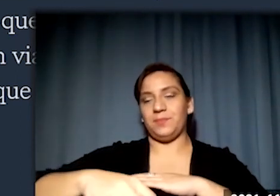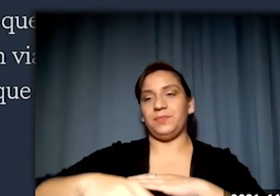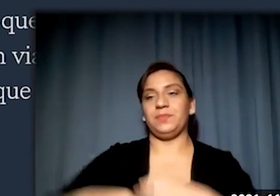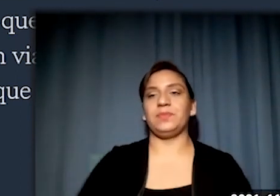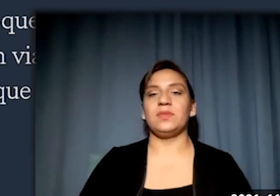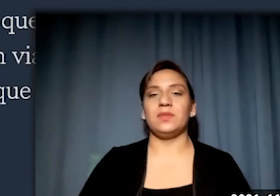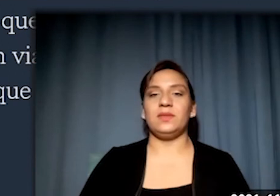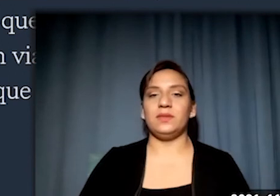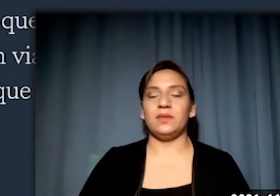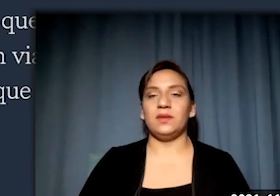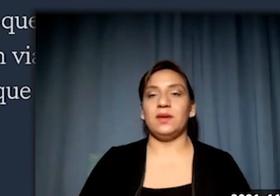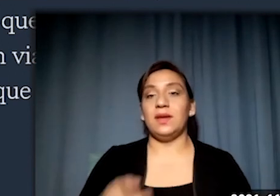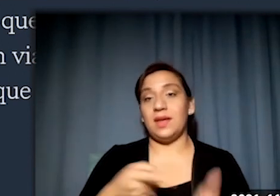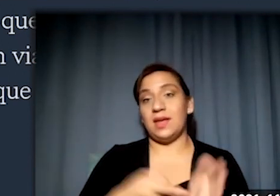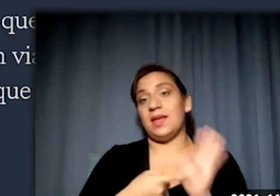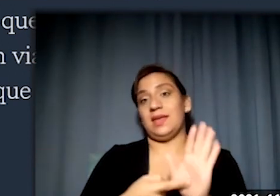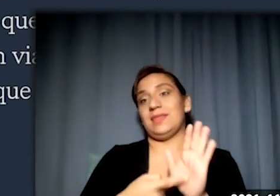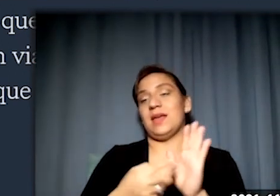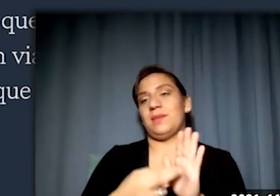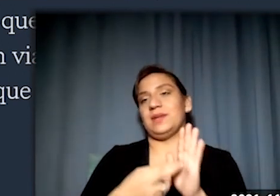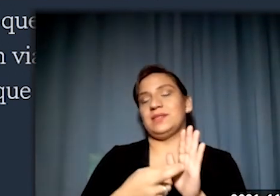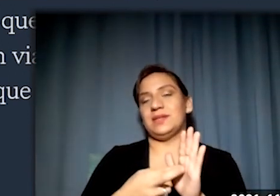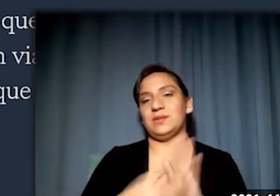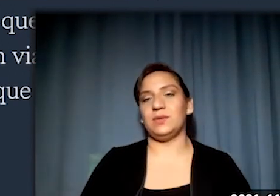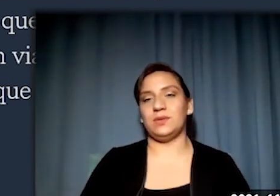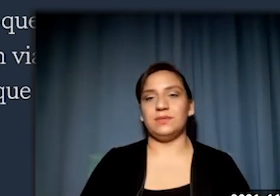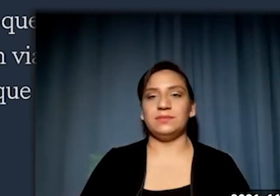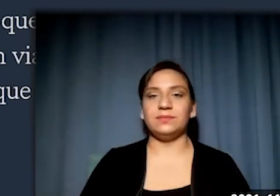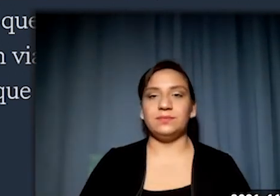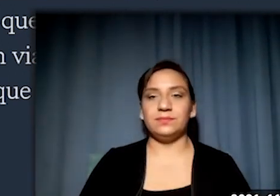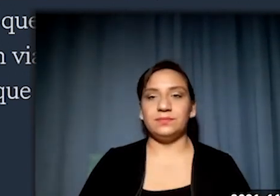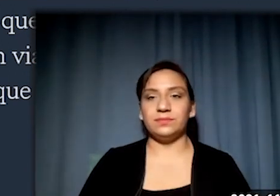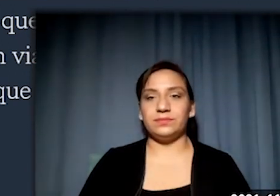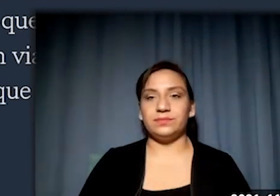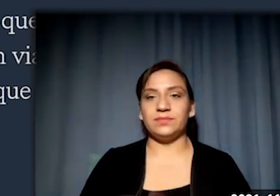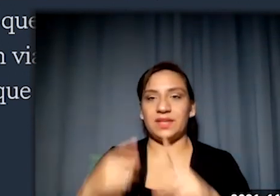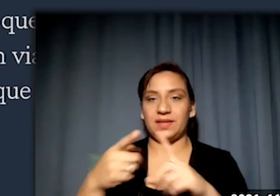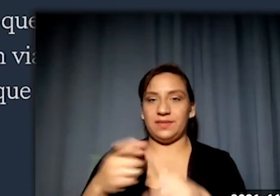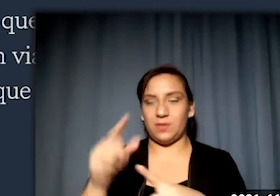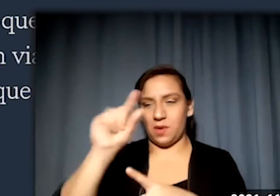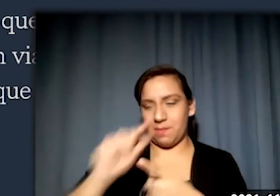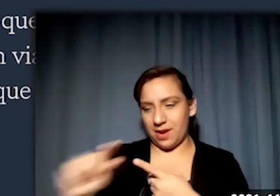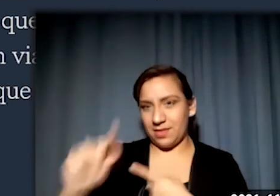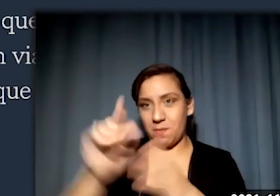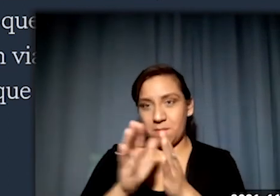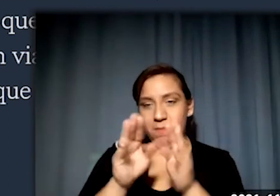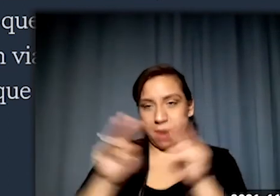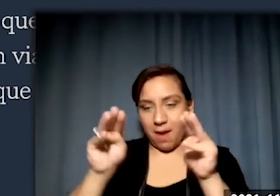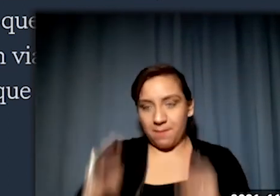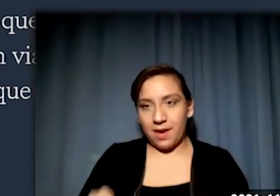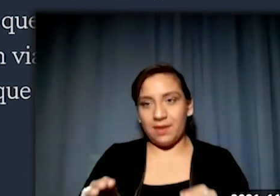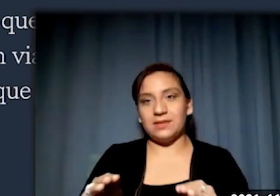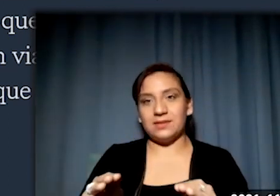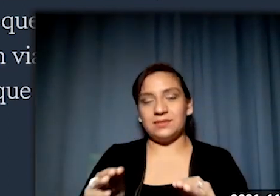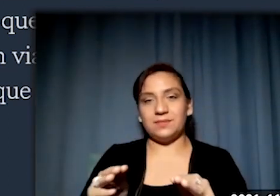esta representación, un fragmento aquí de un mapa de Rodrigo de Figueroa en el que se inscribe